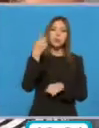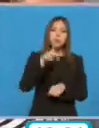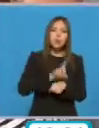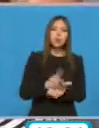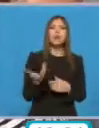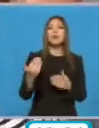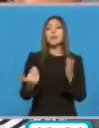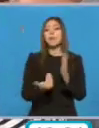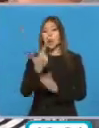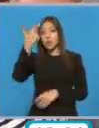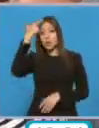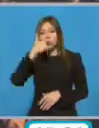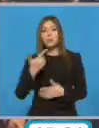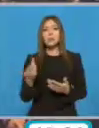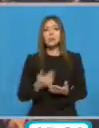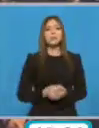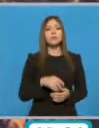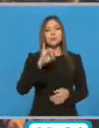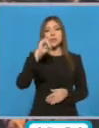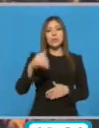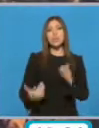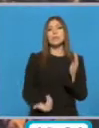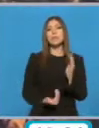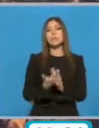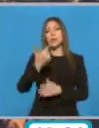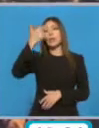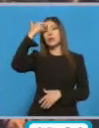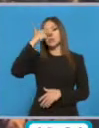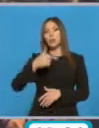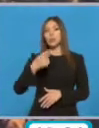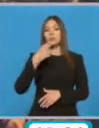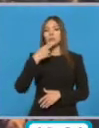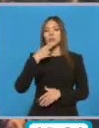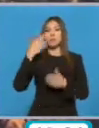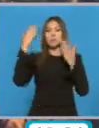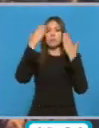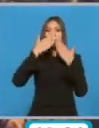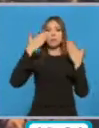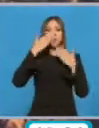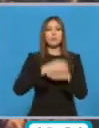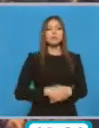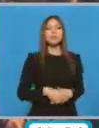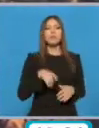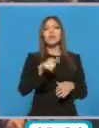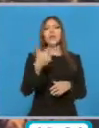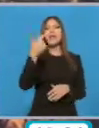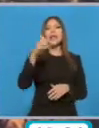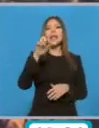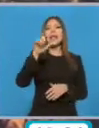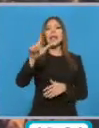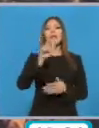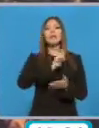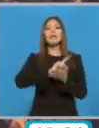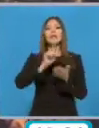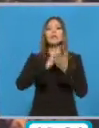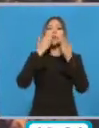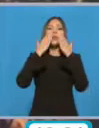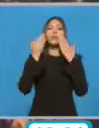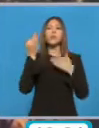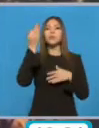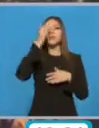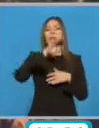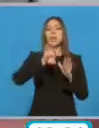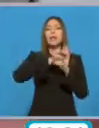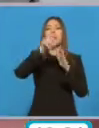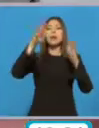la noche? Es en la mañana y en la noche. Lo puedes utilizar mañana y noche, porque estamos hablando que es un gel exfoliante suave. O sea, lo puedes tener en tu